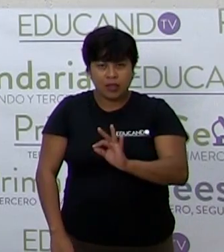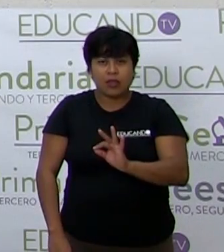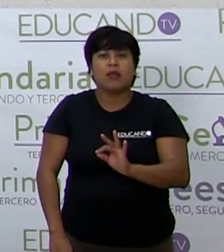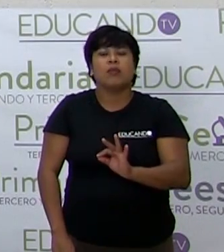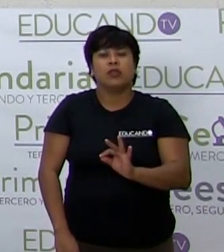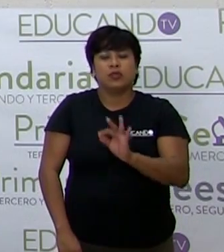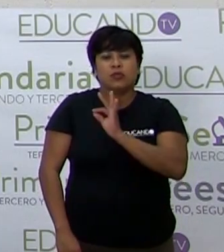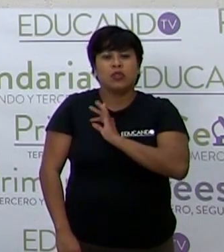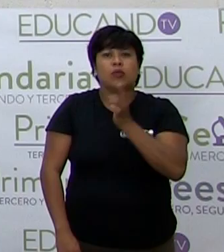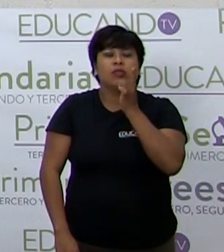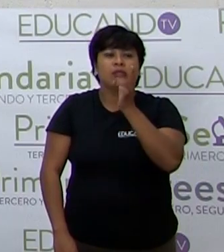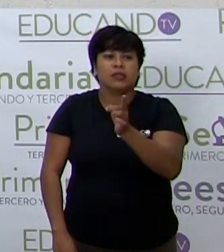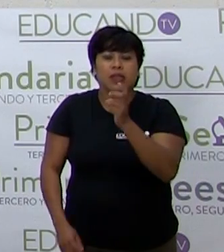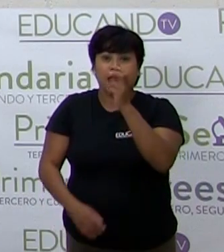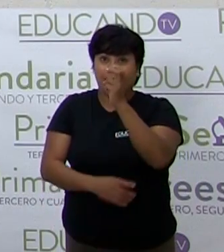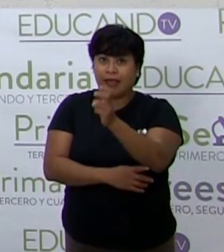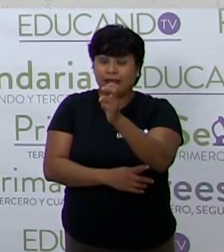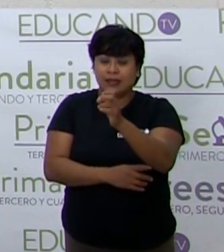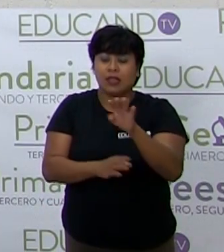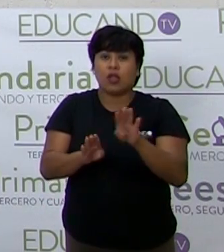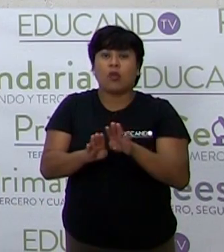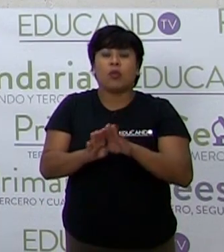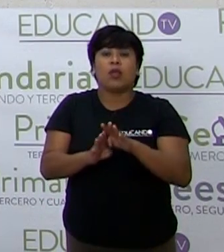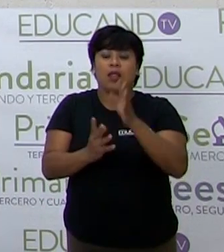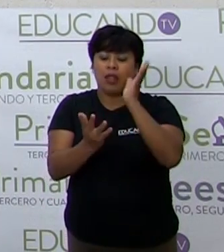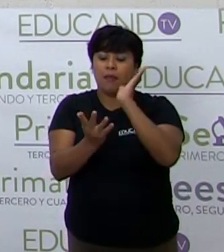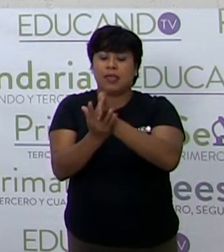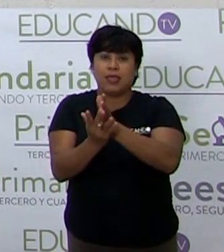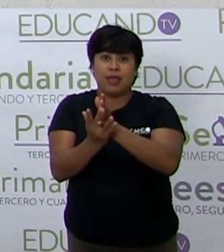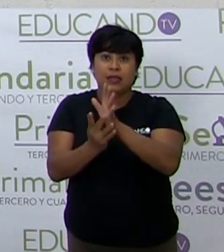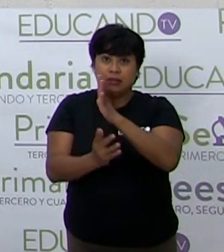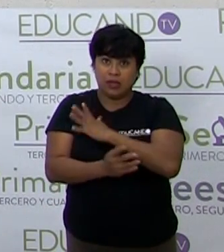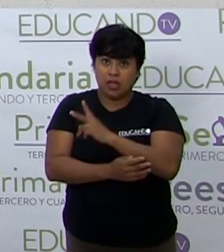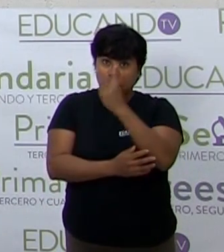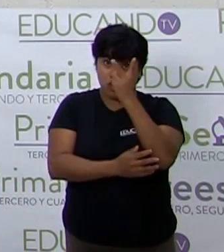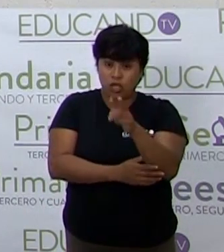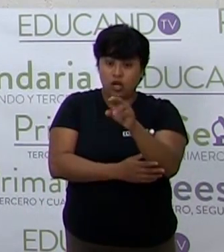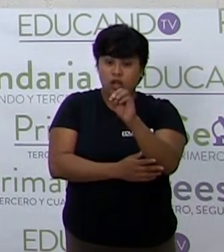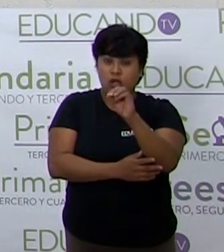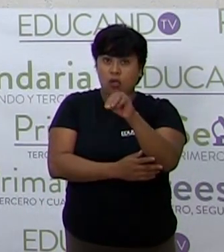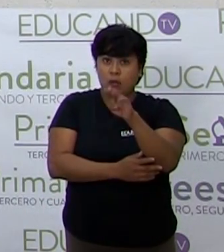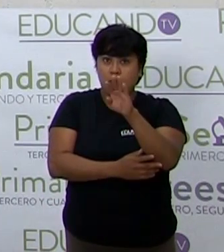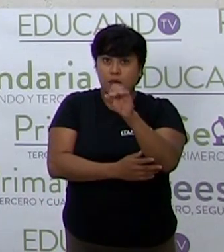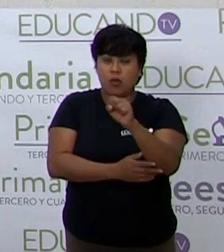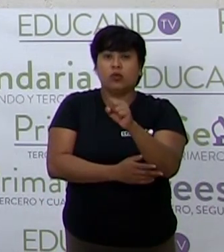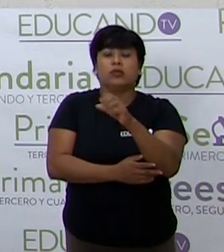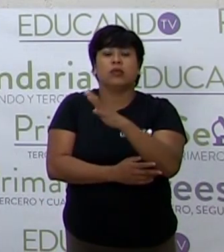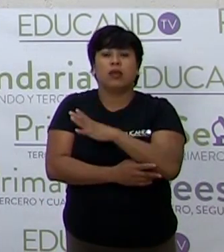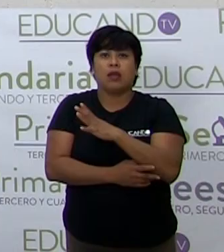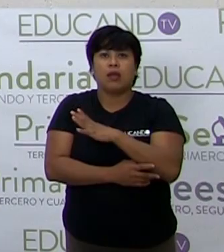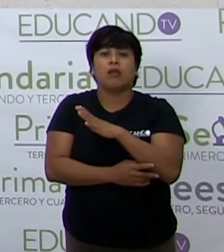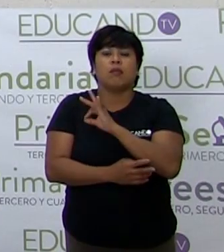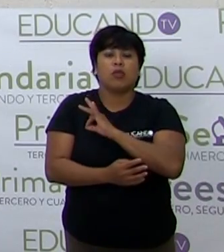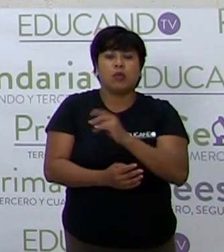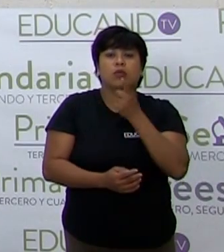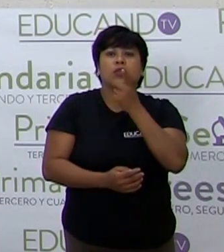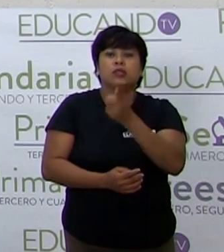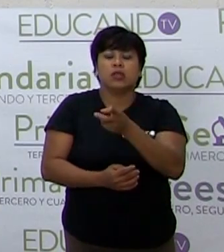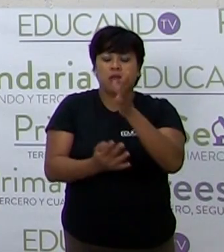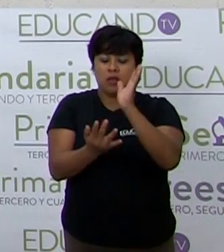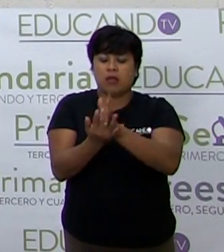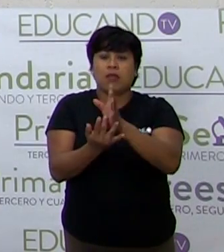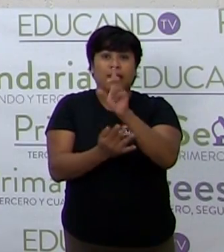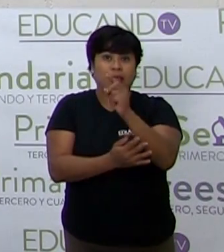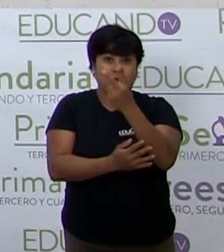Podemos decir que sería entonces la mitad, si salen dos rombos y estos dos rombos son